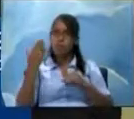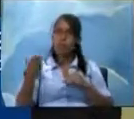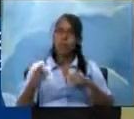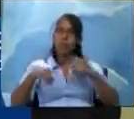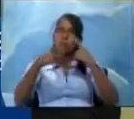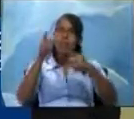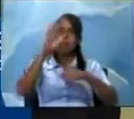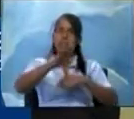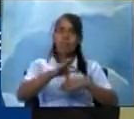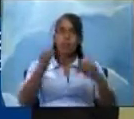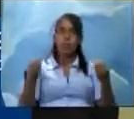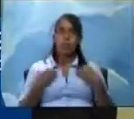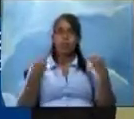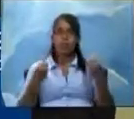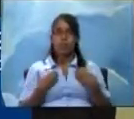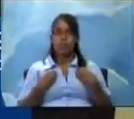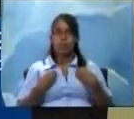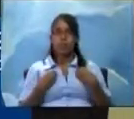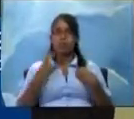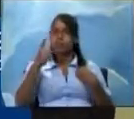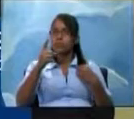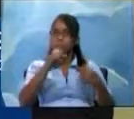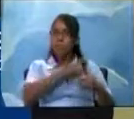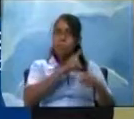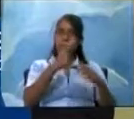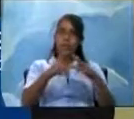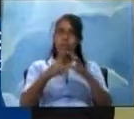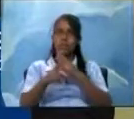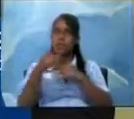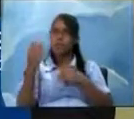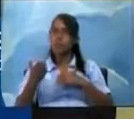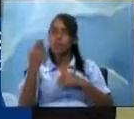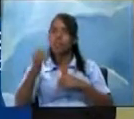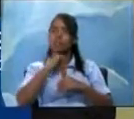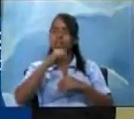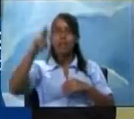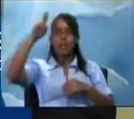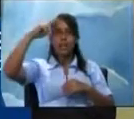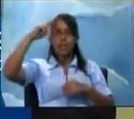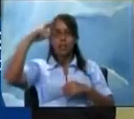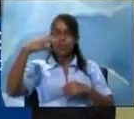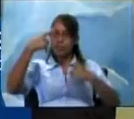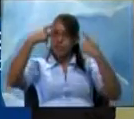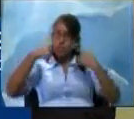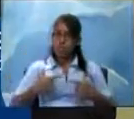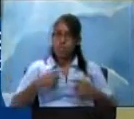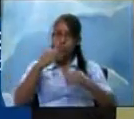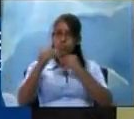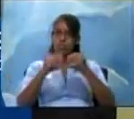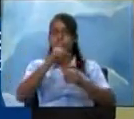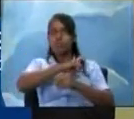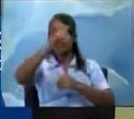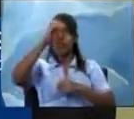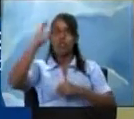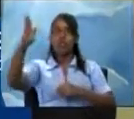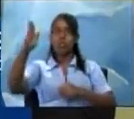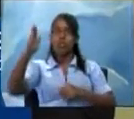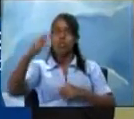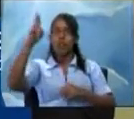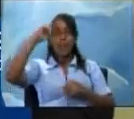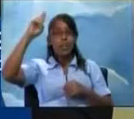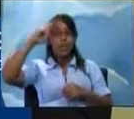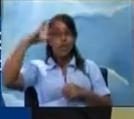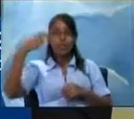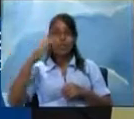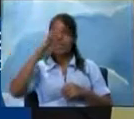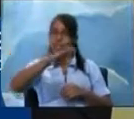importantes mientras estamos vivos. Una de las cosas importantes es reconocer que somos creación de Dios.